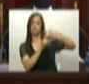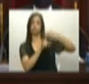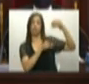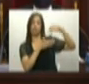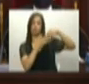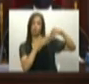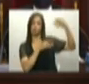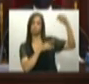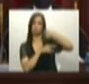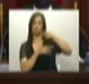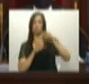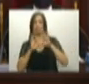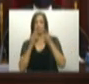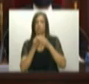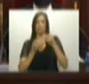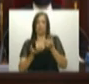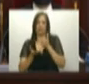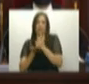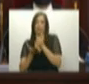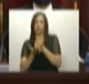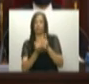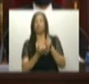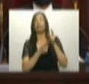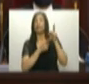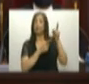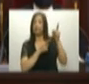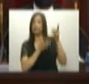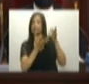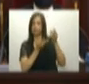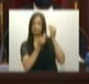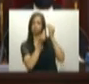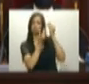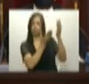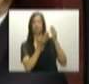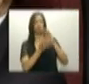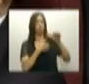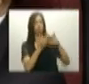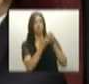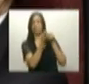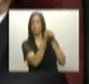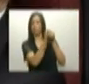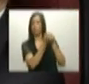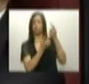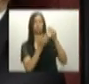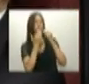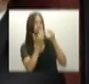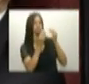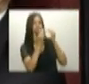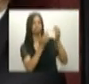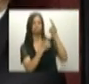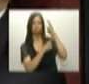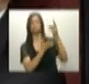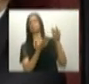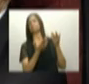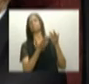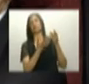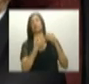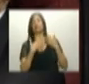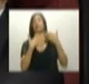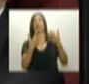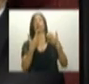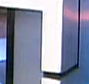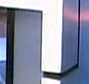Germán y los fiscales en términos de la el señalamiento que ella le hace de que deben ser más